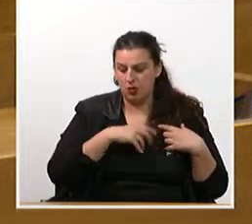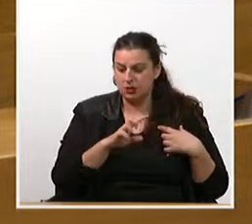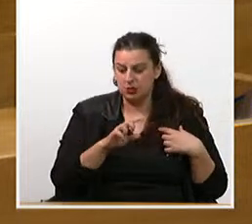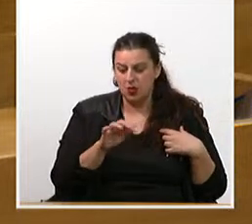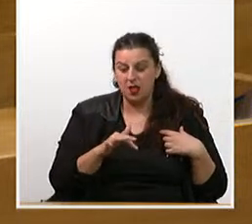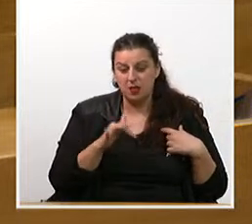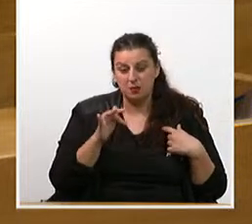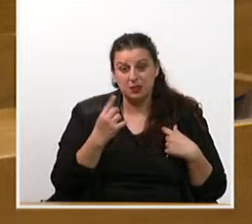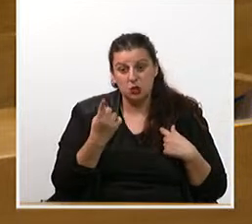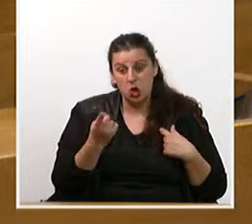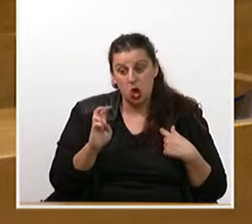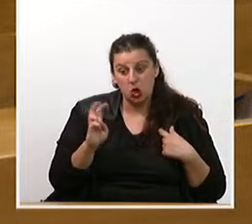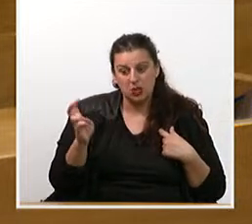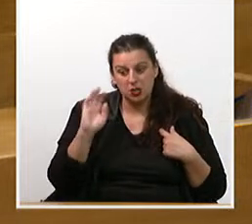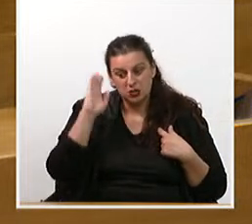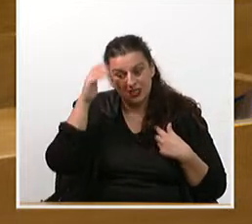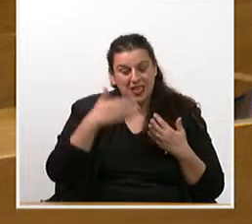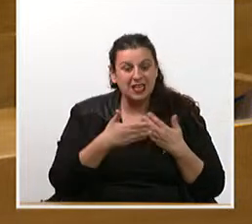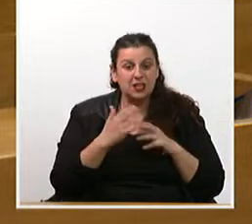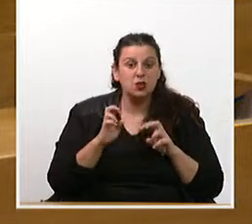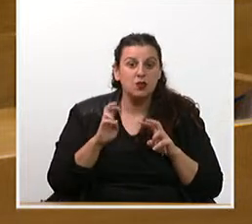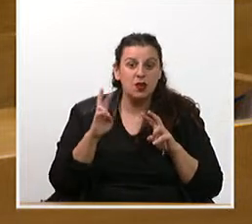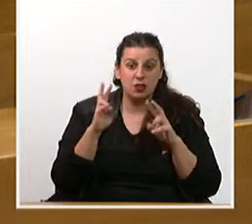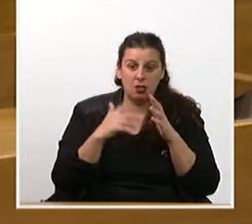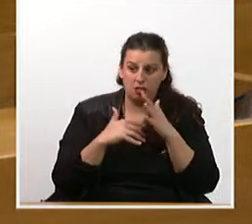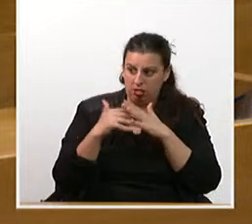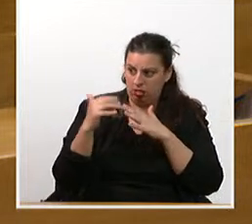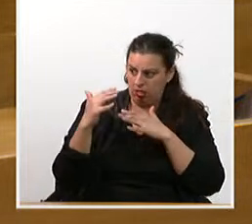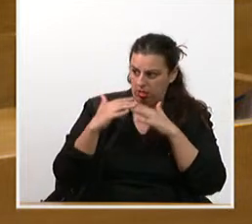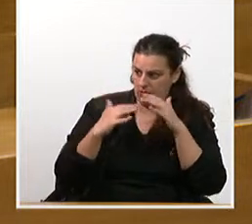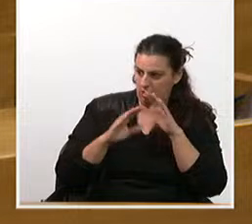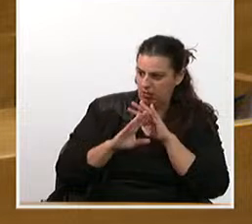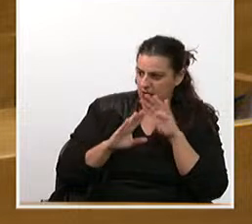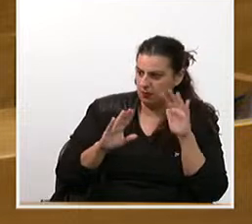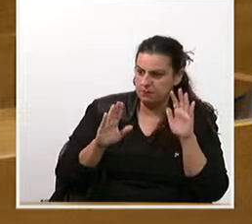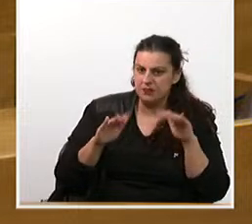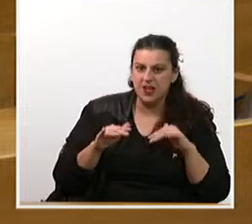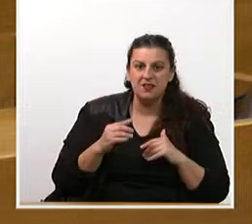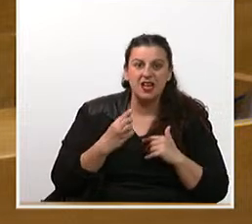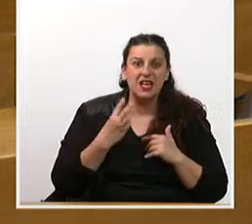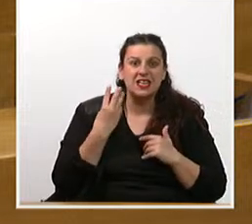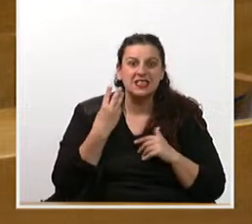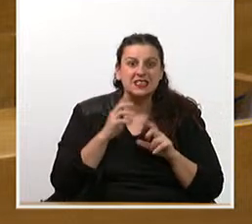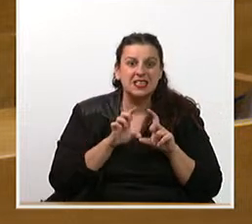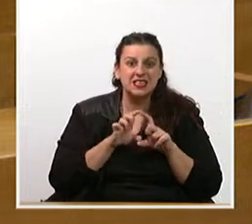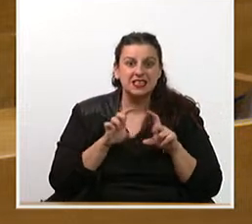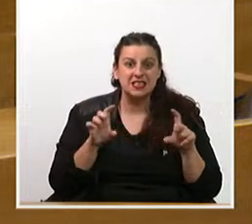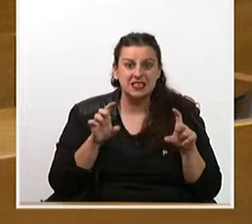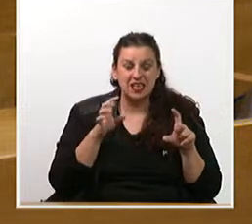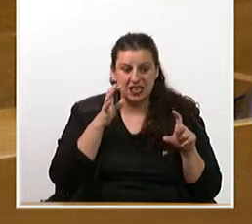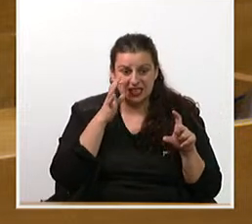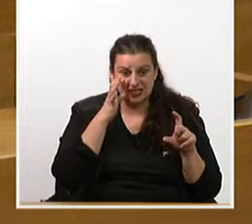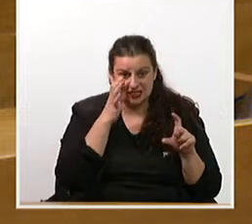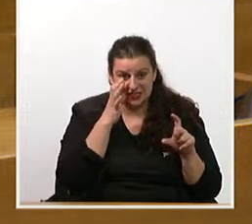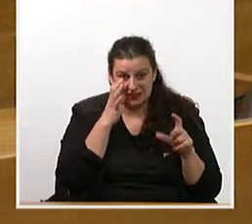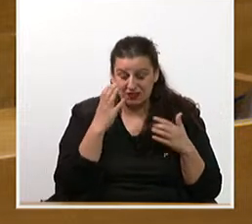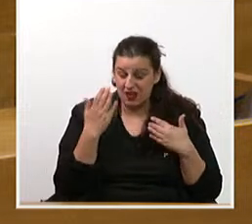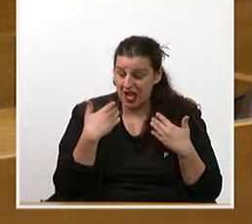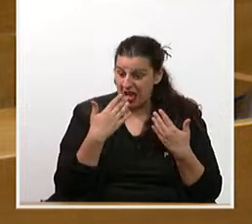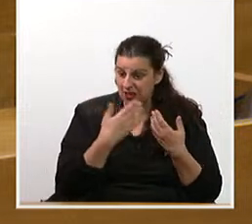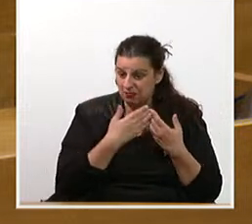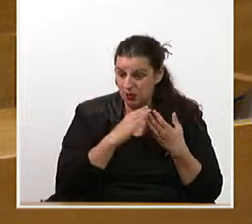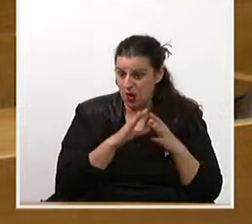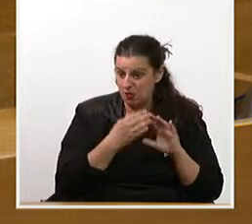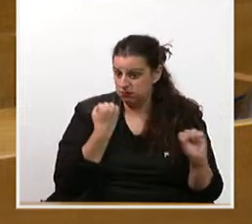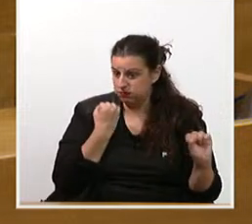más de innovación con competencias solapadas con lo cual encontramos hasta tres entidades que ni siquiera se hablaban entre ellas en una